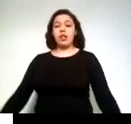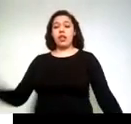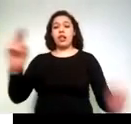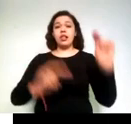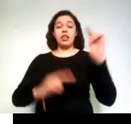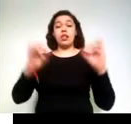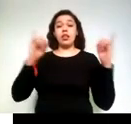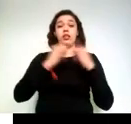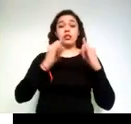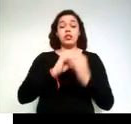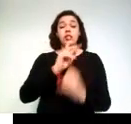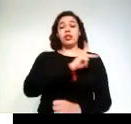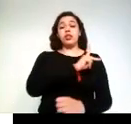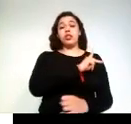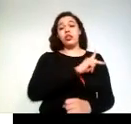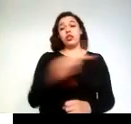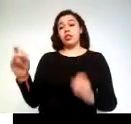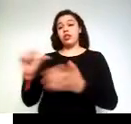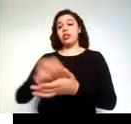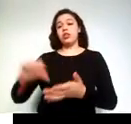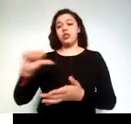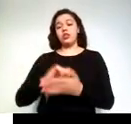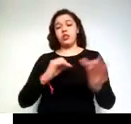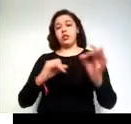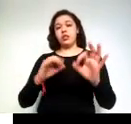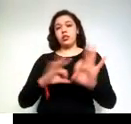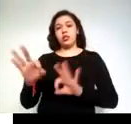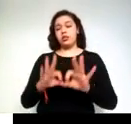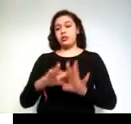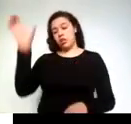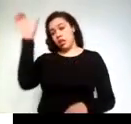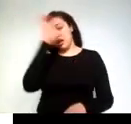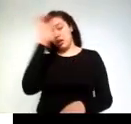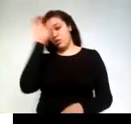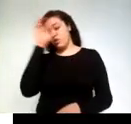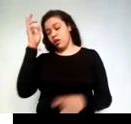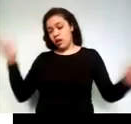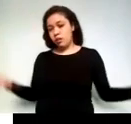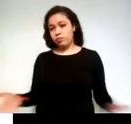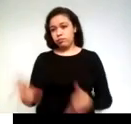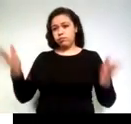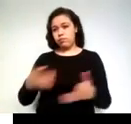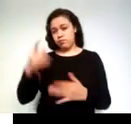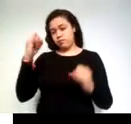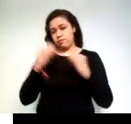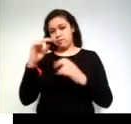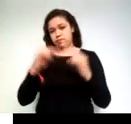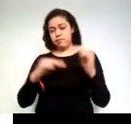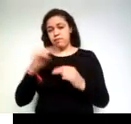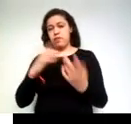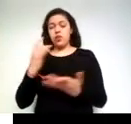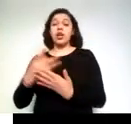todos los centros de trabajo. Es decir, esta cultura la estamos promoviendo a nivel institucional, no es que yo esté